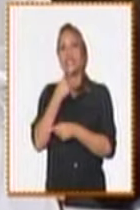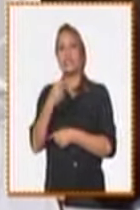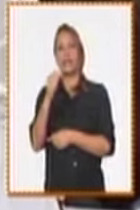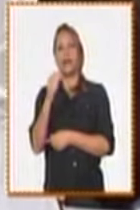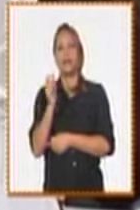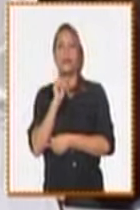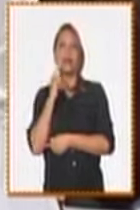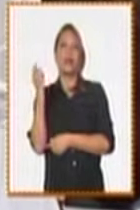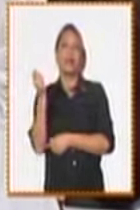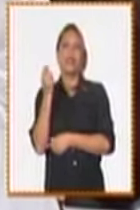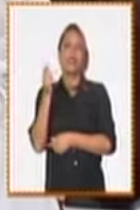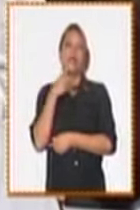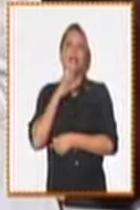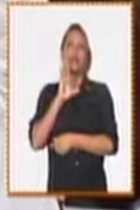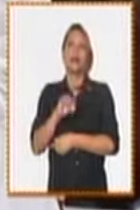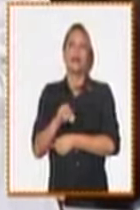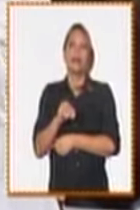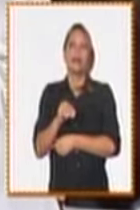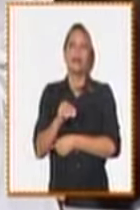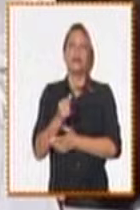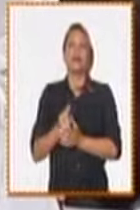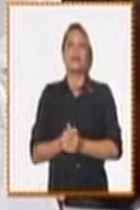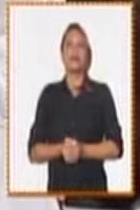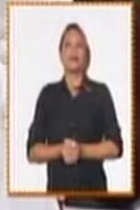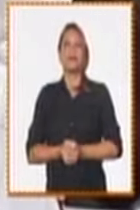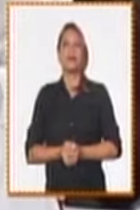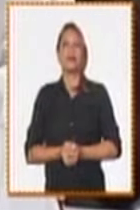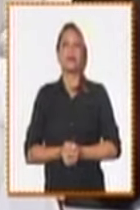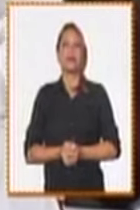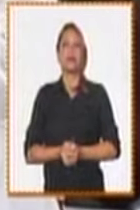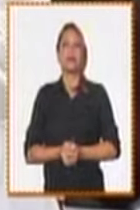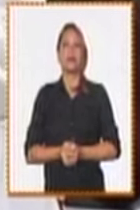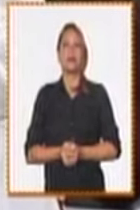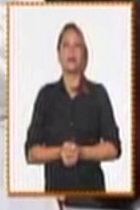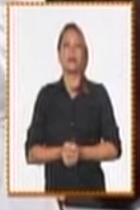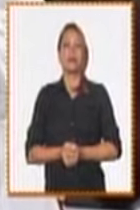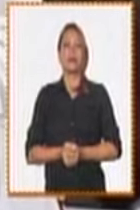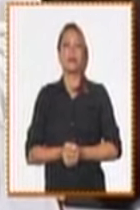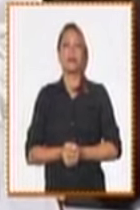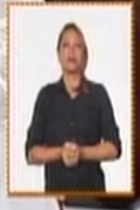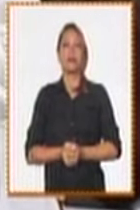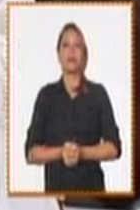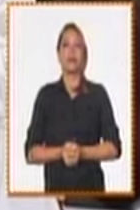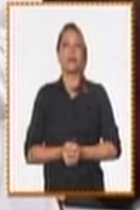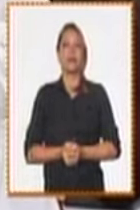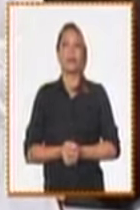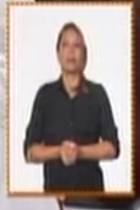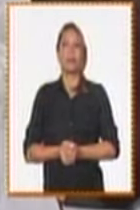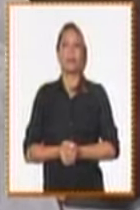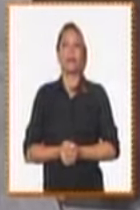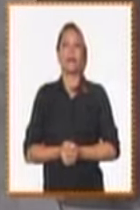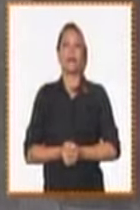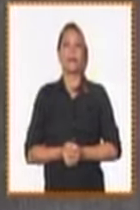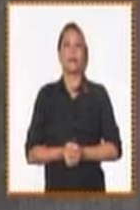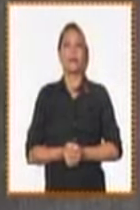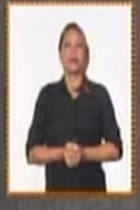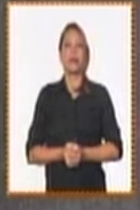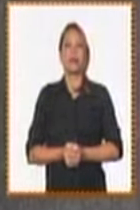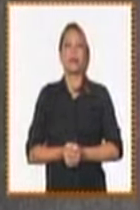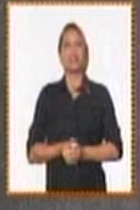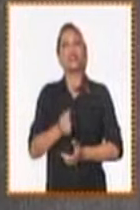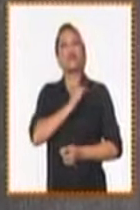dice, me quise convertir, cuando ya retorno a Bayamo, en el apóstol de la industria, del ruido y del